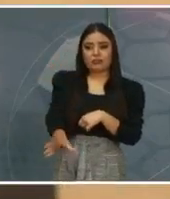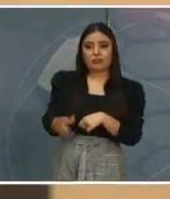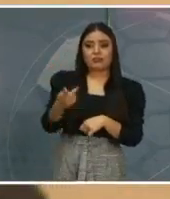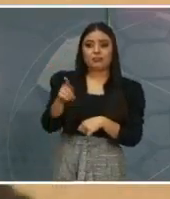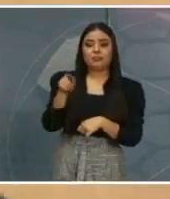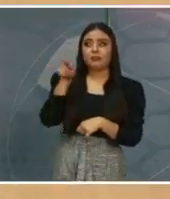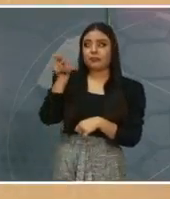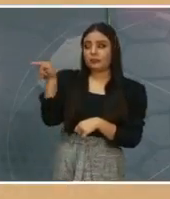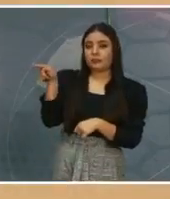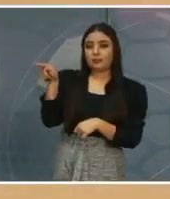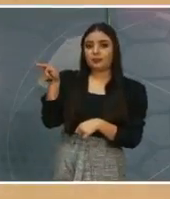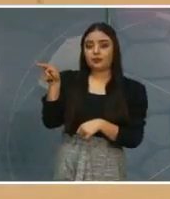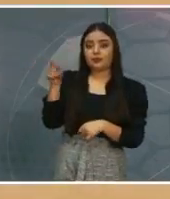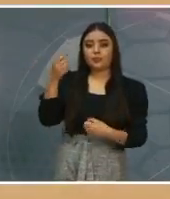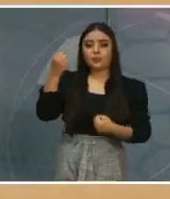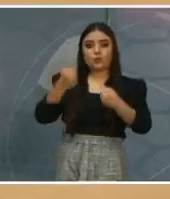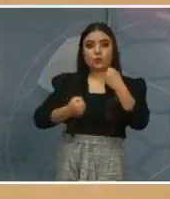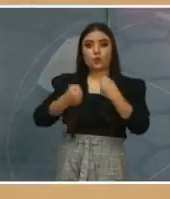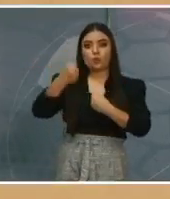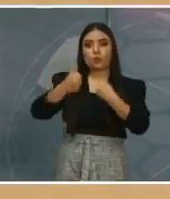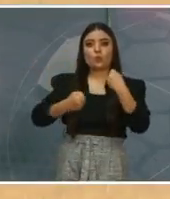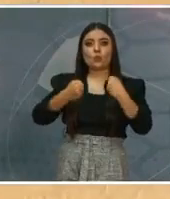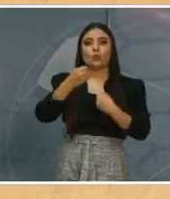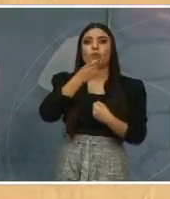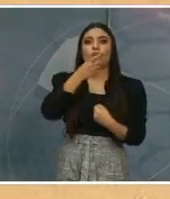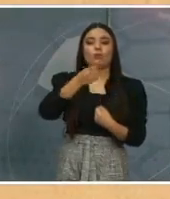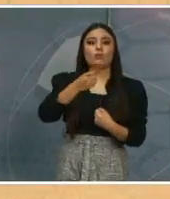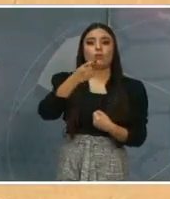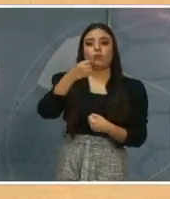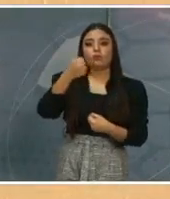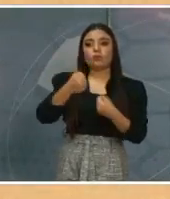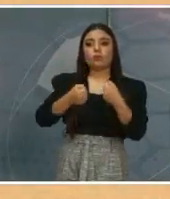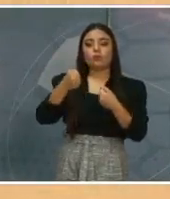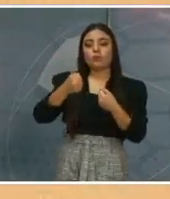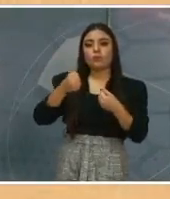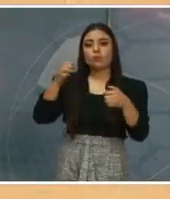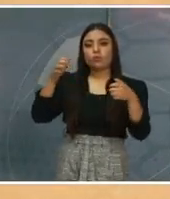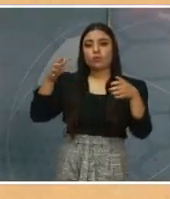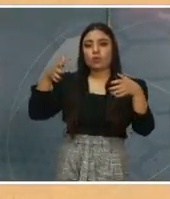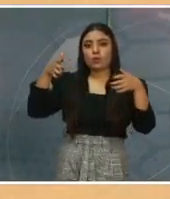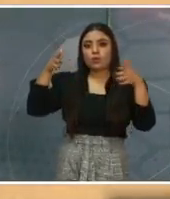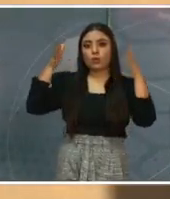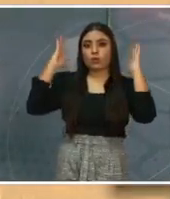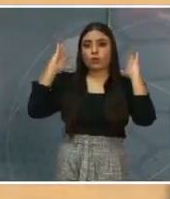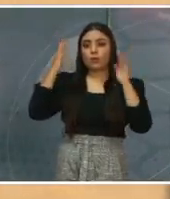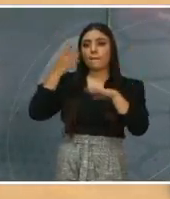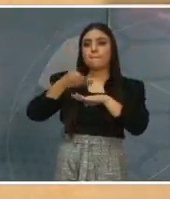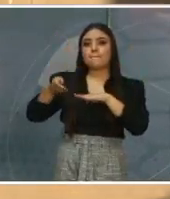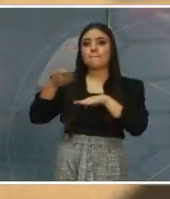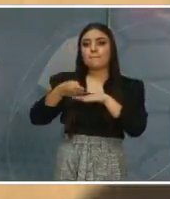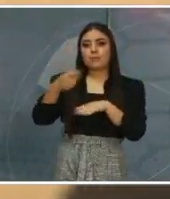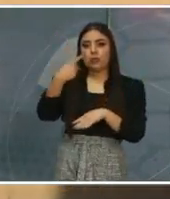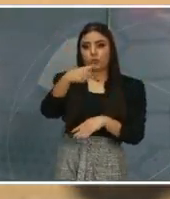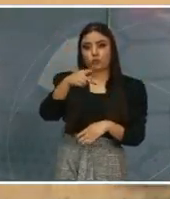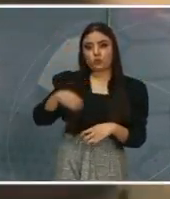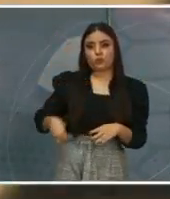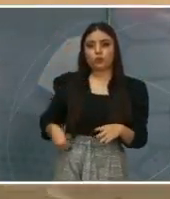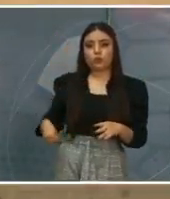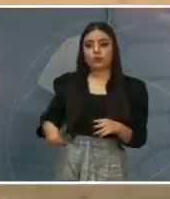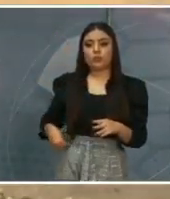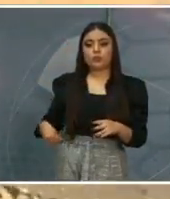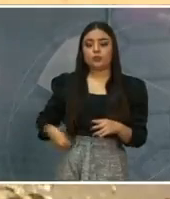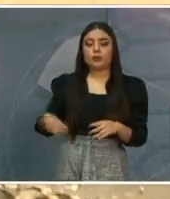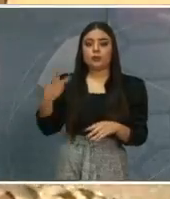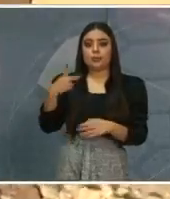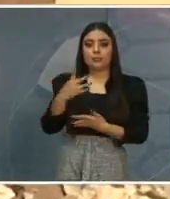del lugar, se dice que es una camioneta en color blanco la cual originó este percance. Sin embargo, bueno, pues ya serán las autoridades quienes se encarguen